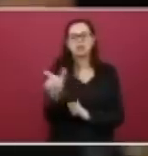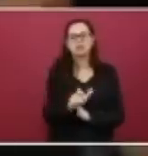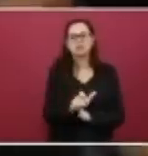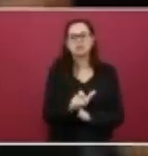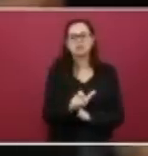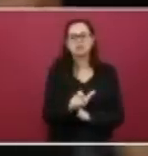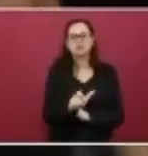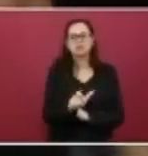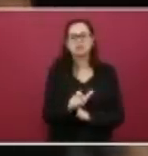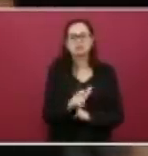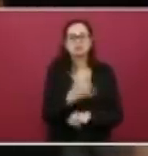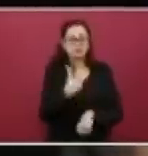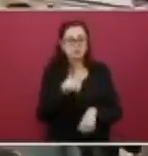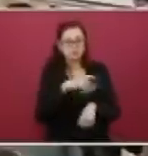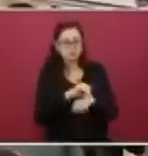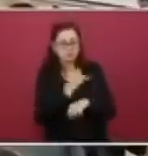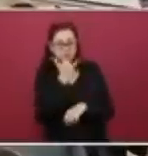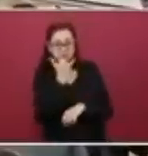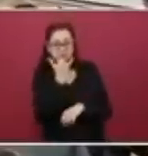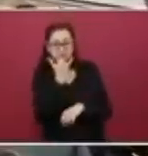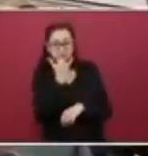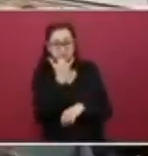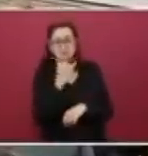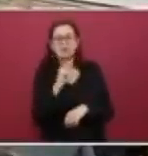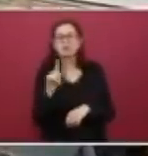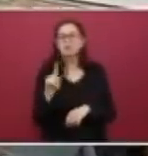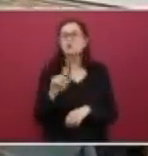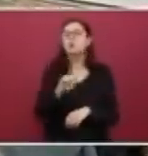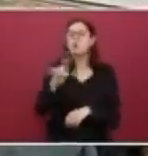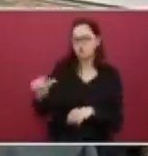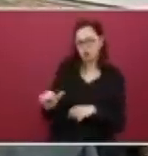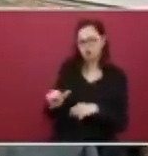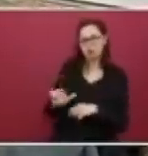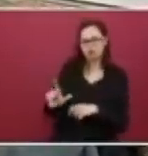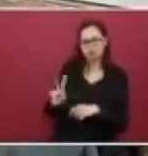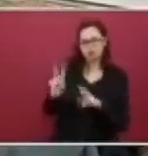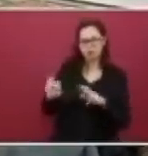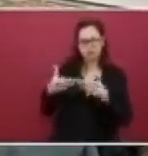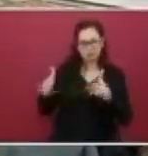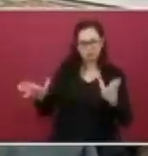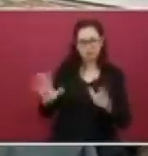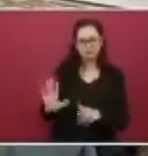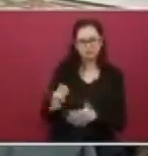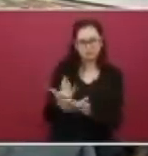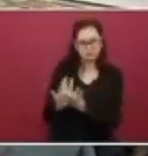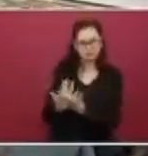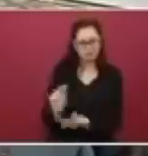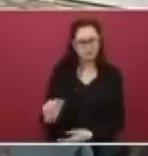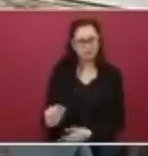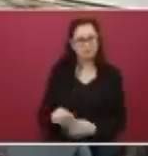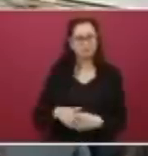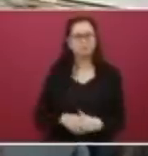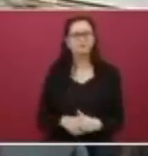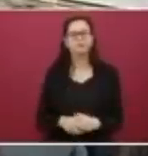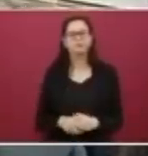permite cuando se abra te contesto vamos a este